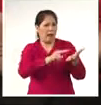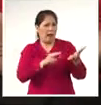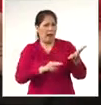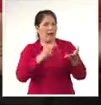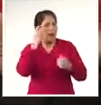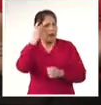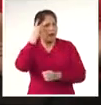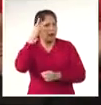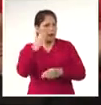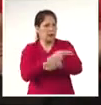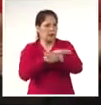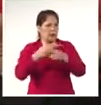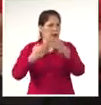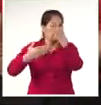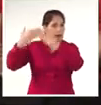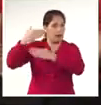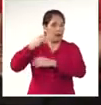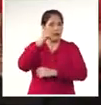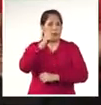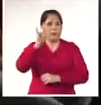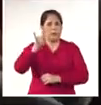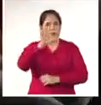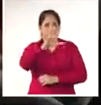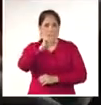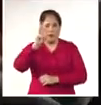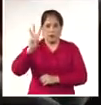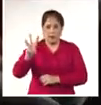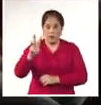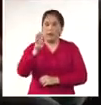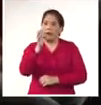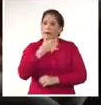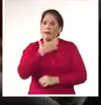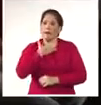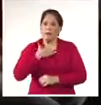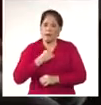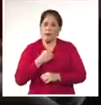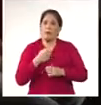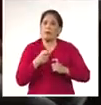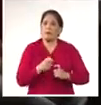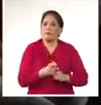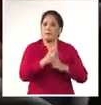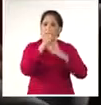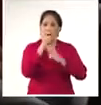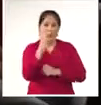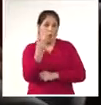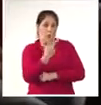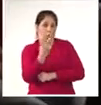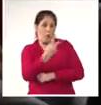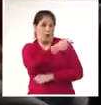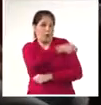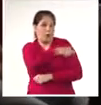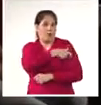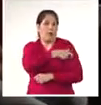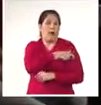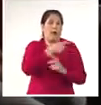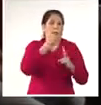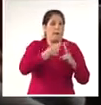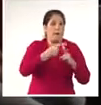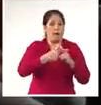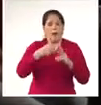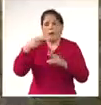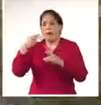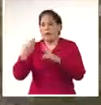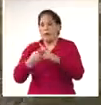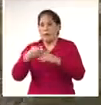los acontecimientos de 1953, cuando se decidió asaltar al unísono las fortalezas militares de Bayamo y Santiago